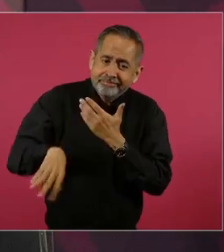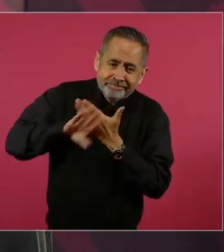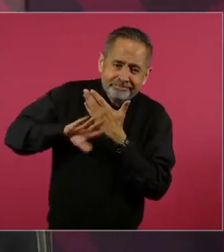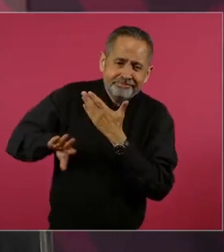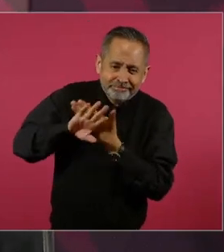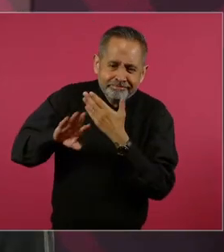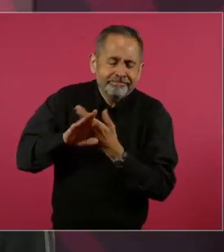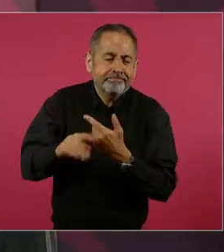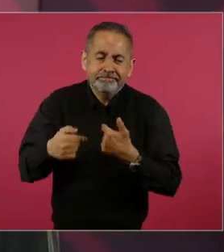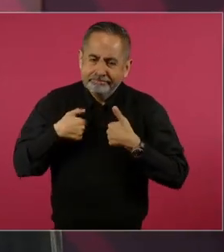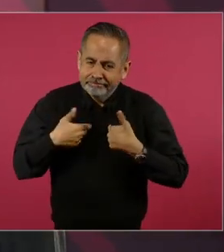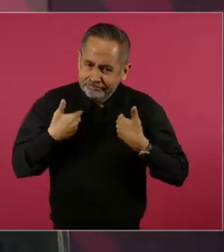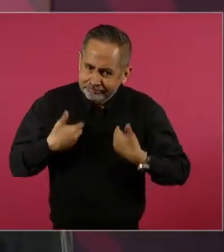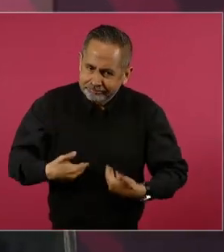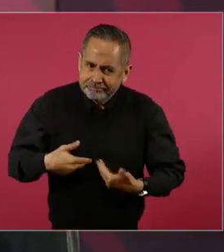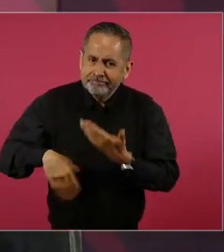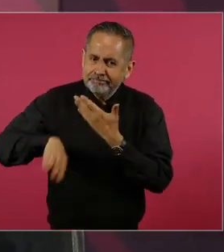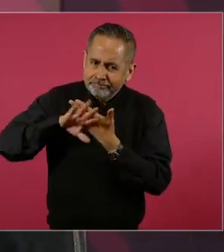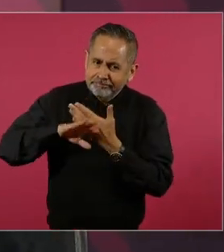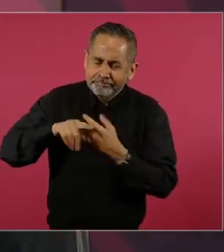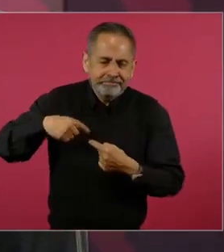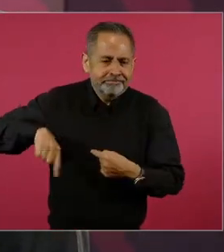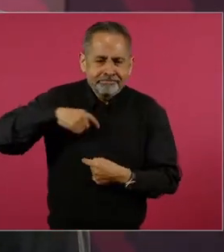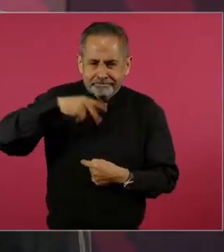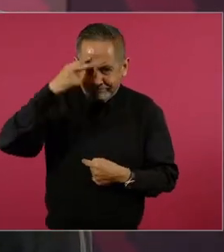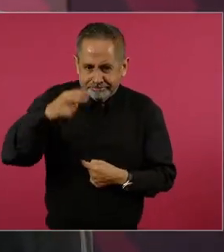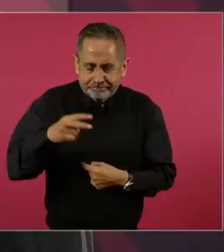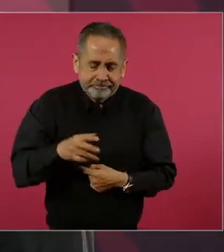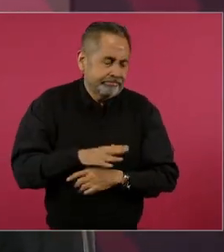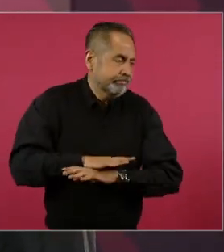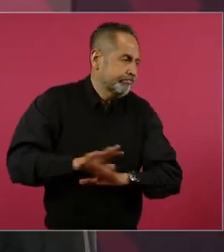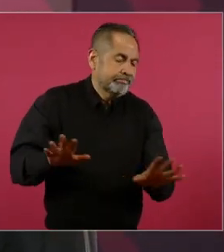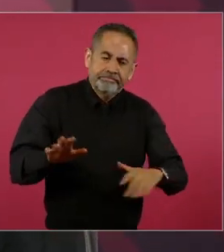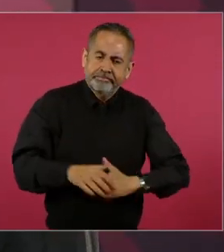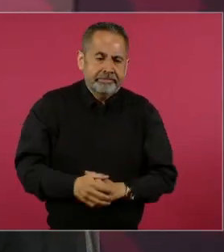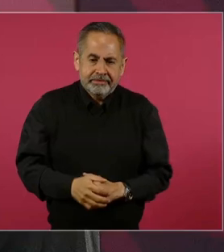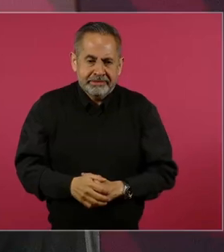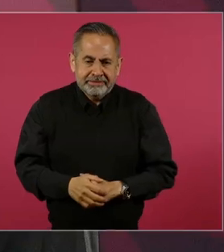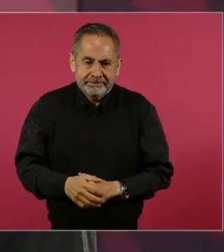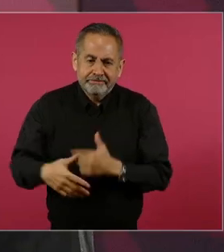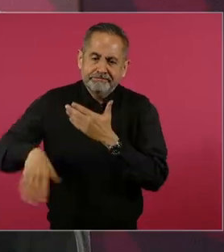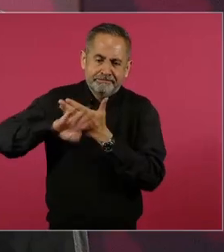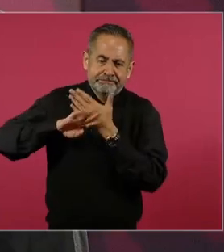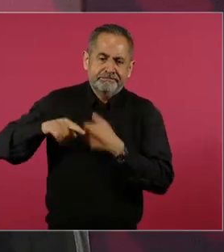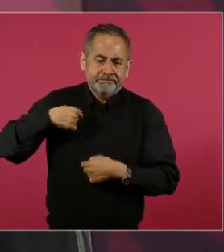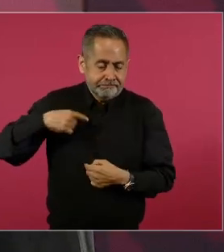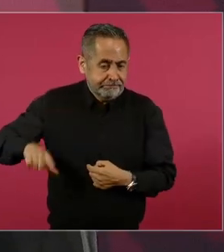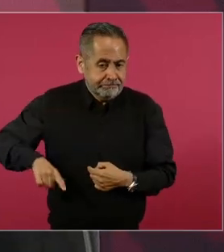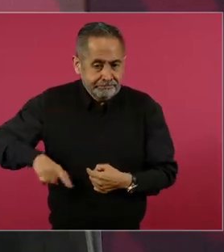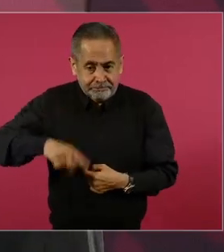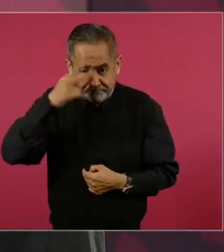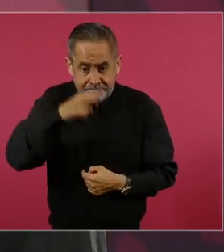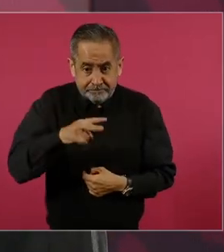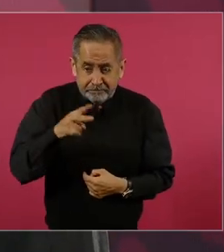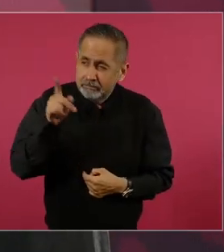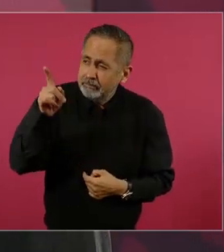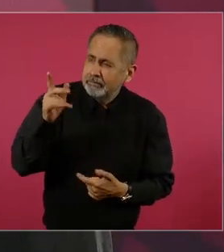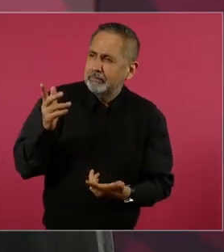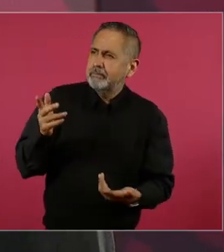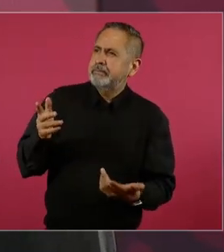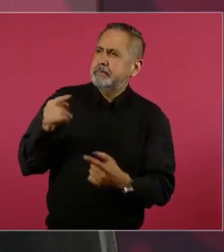en contra de nosotros, del gobierno de México.